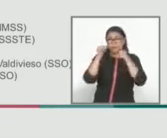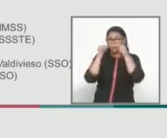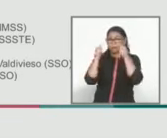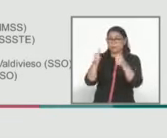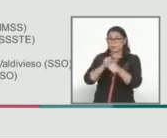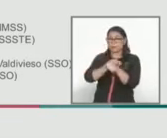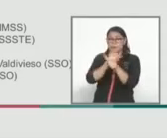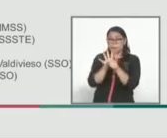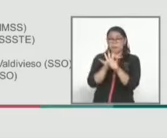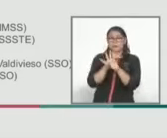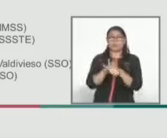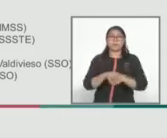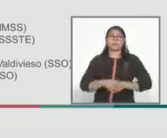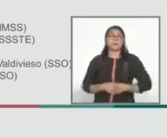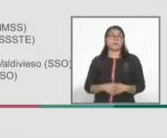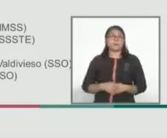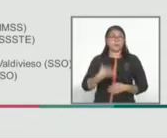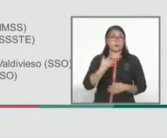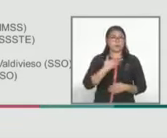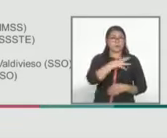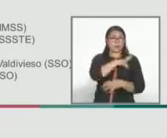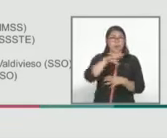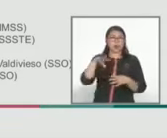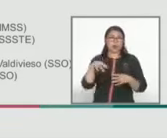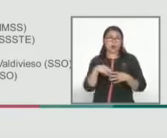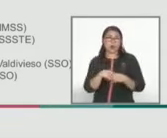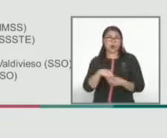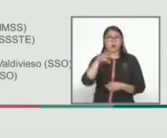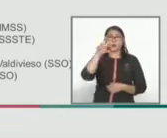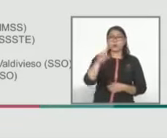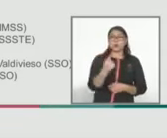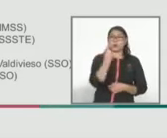pacientes COVID, podemos observar un global de ocupación de